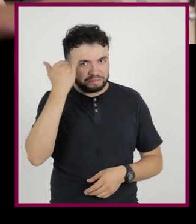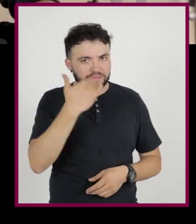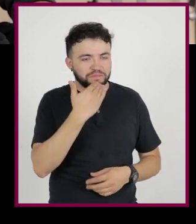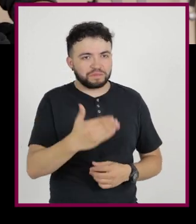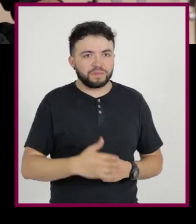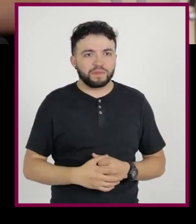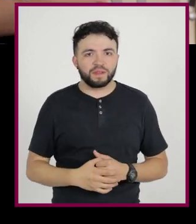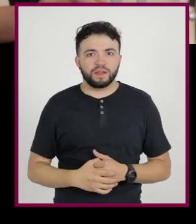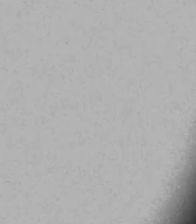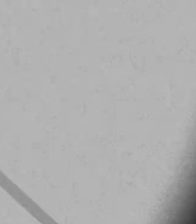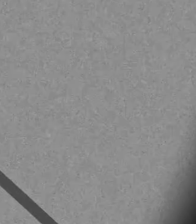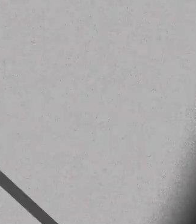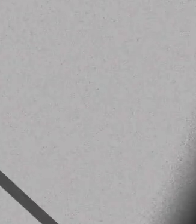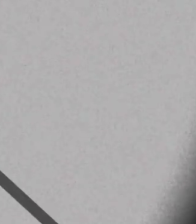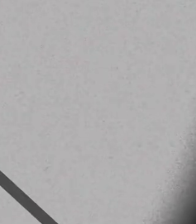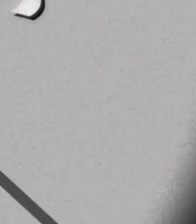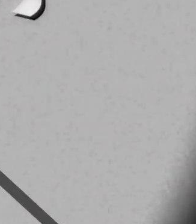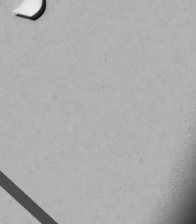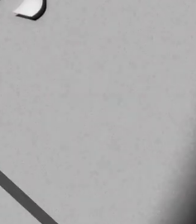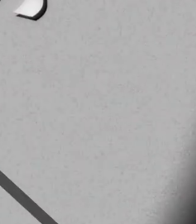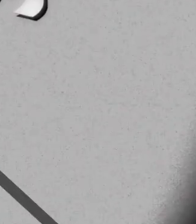idea.